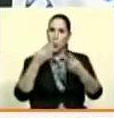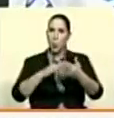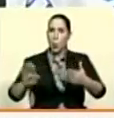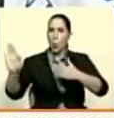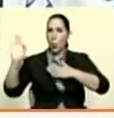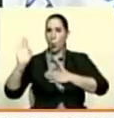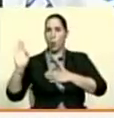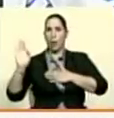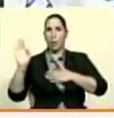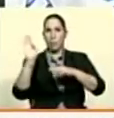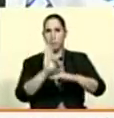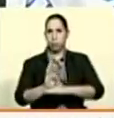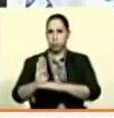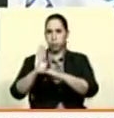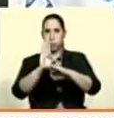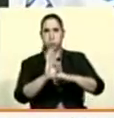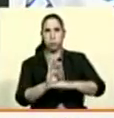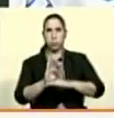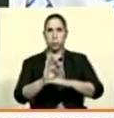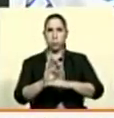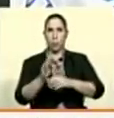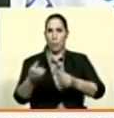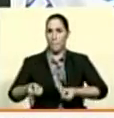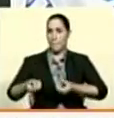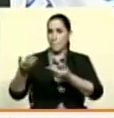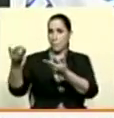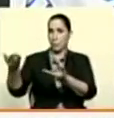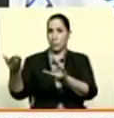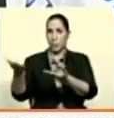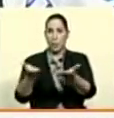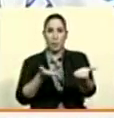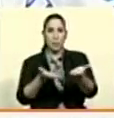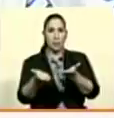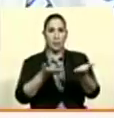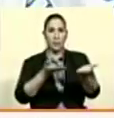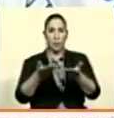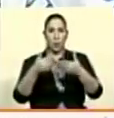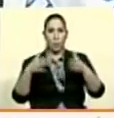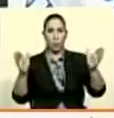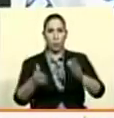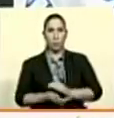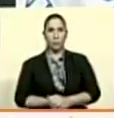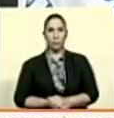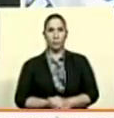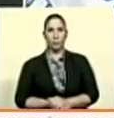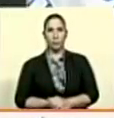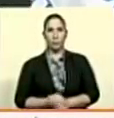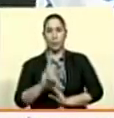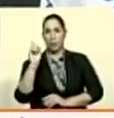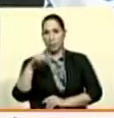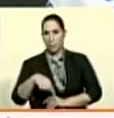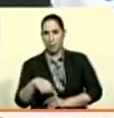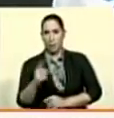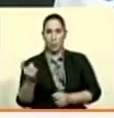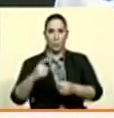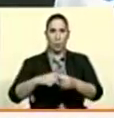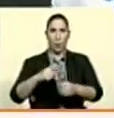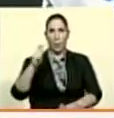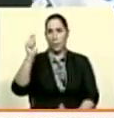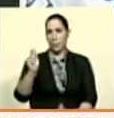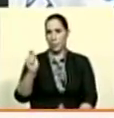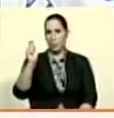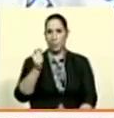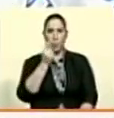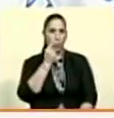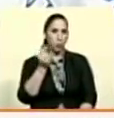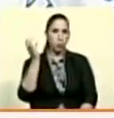patrimonio que le fuesen presentadas por los servidores y servidoras públicas, incluyendo a los diputados y